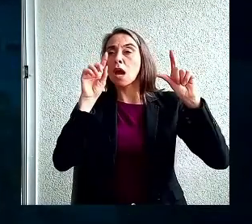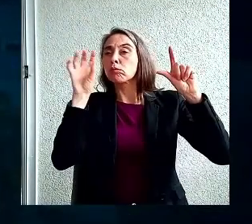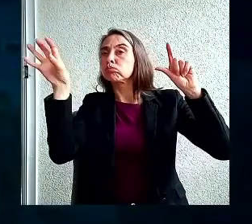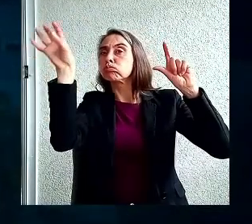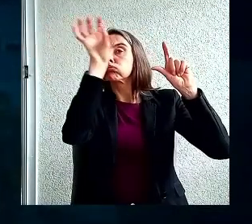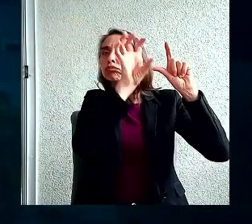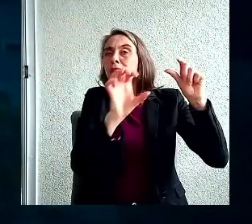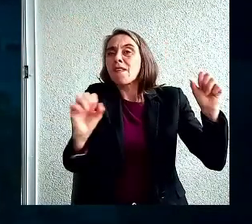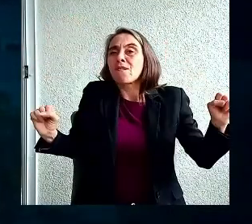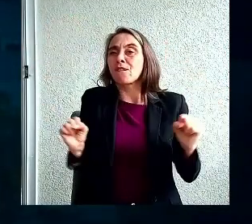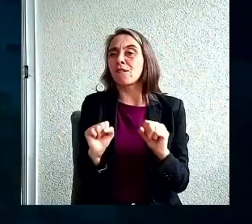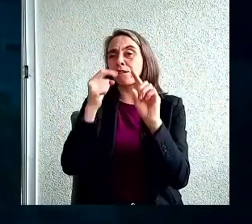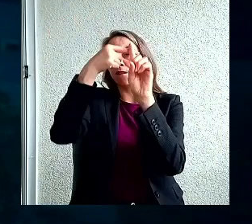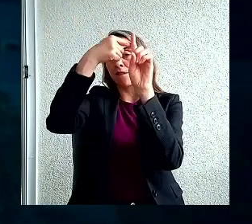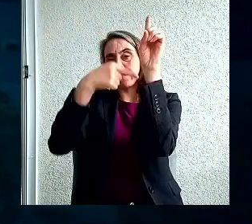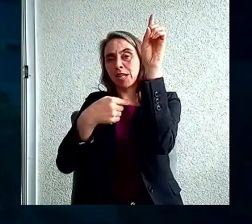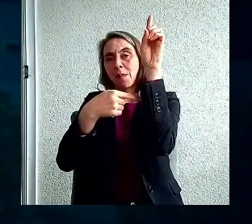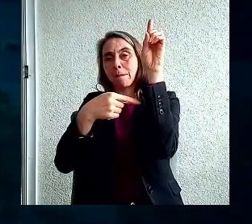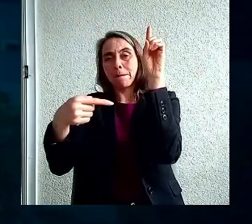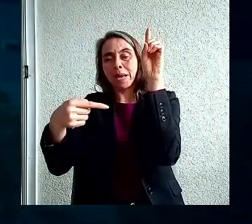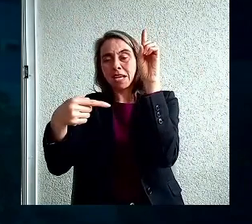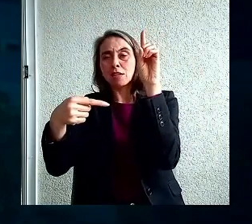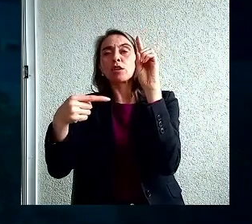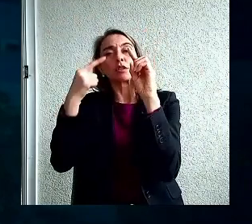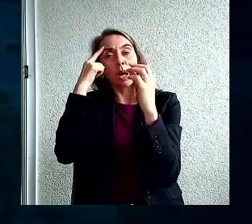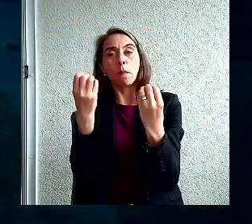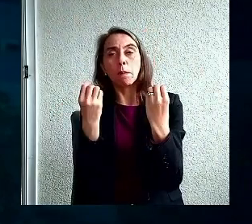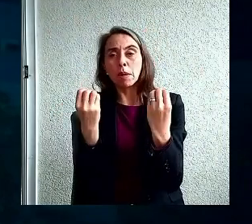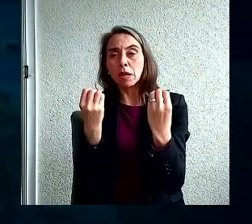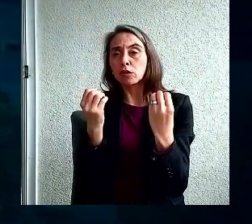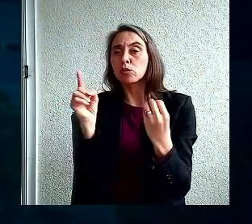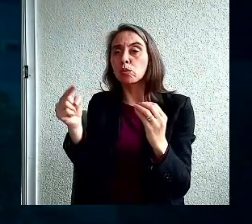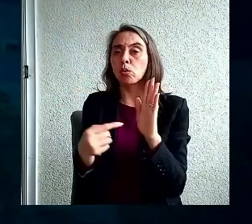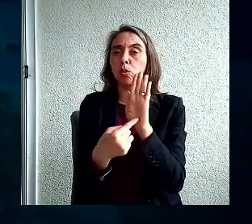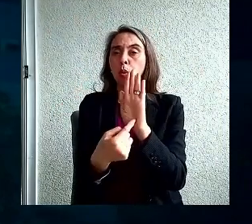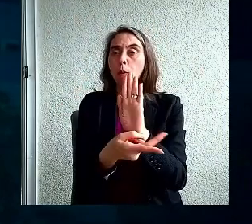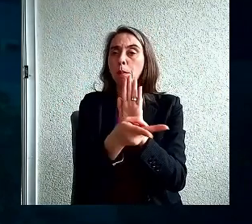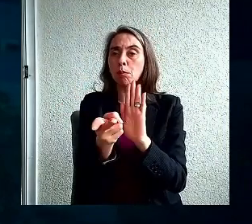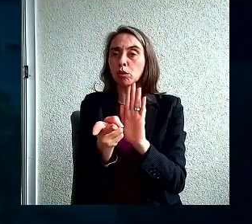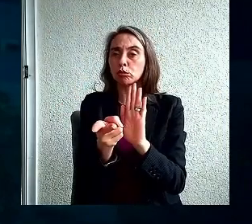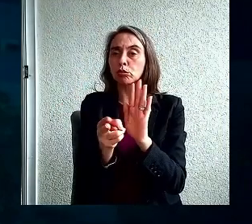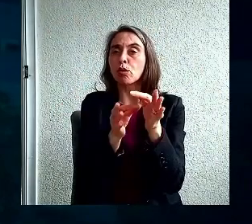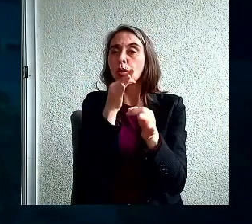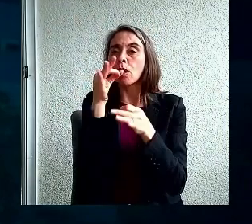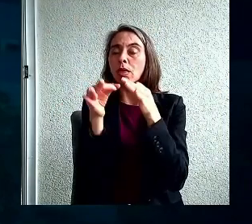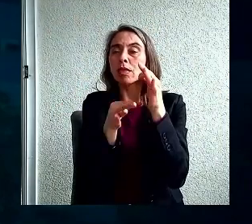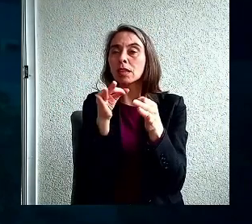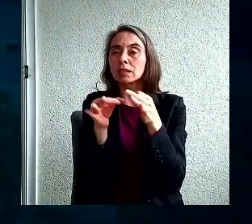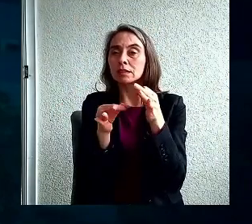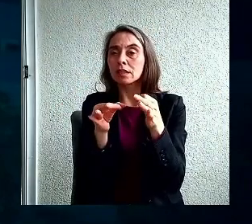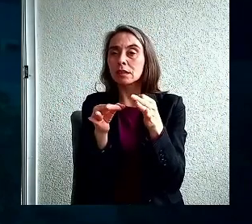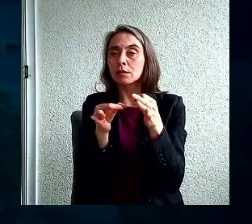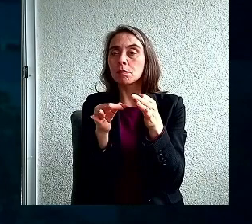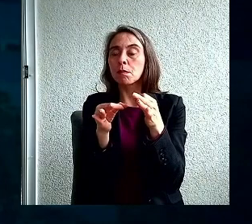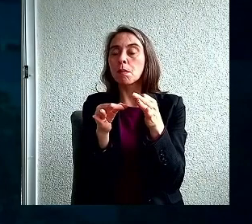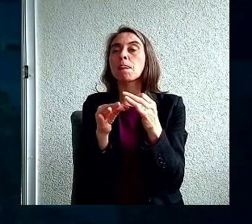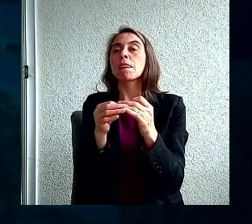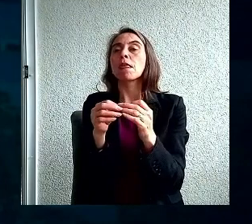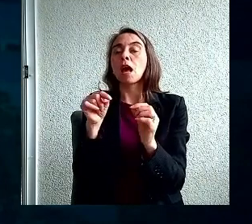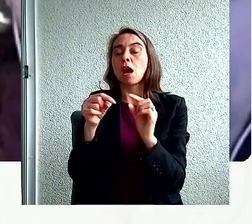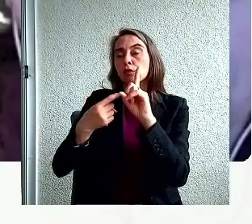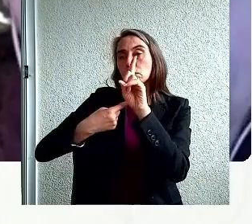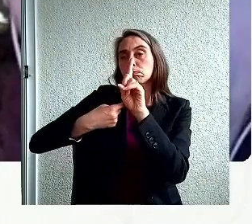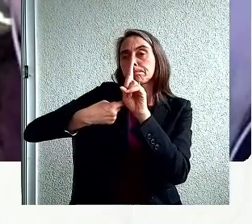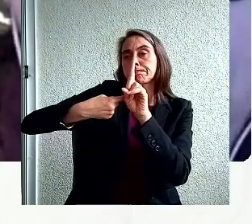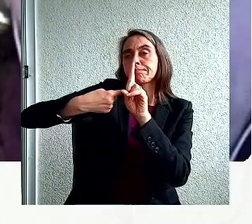que el aumento de la temperatura incluso podría favorecer el crecimiento de algunos musgos. Pareciera ser contraintuitivo